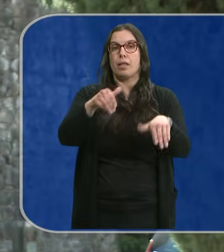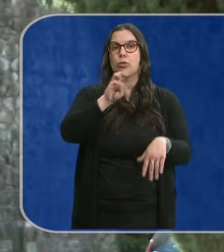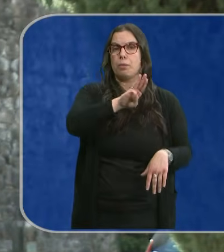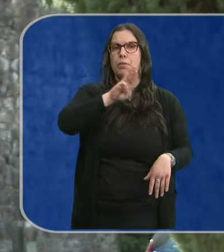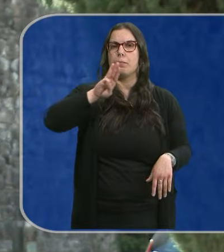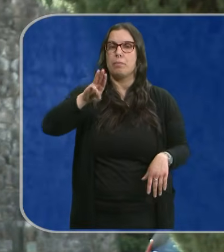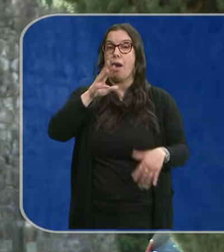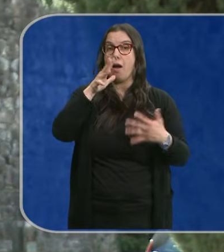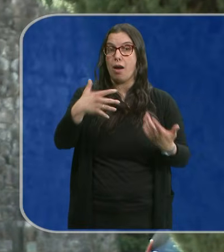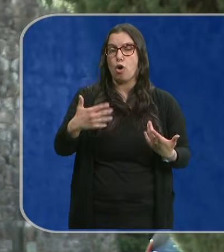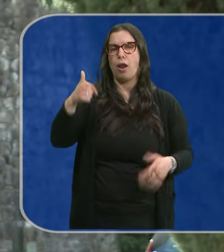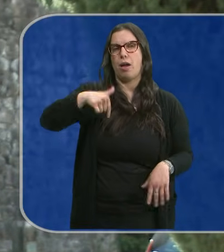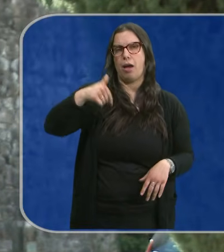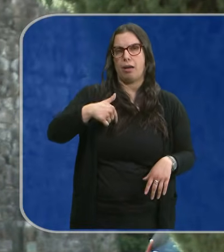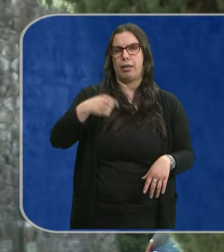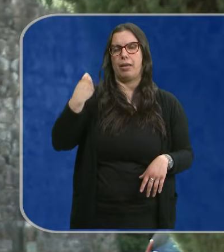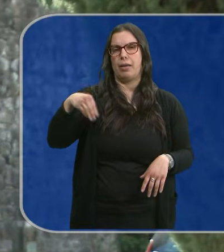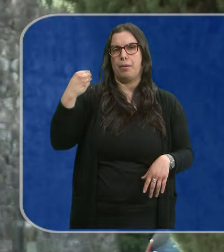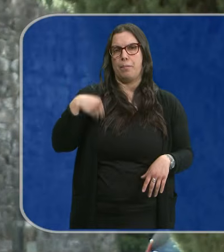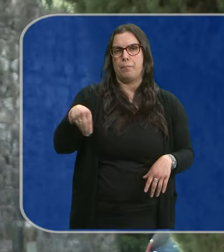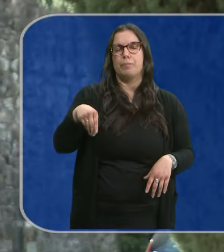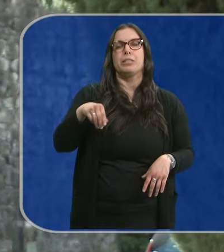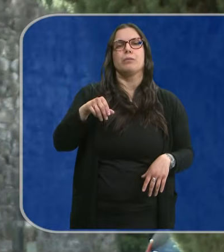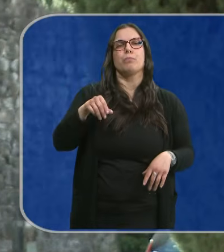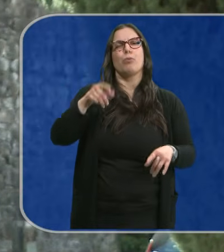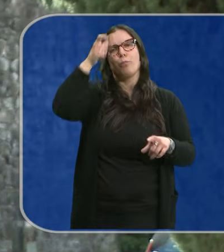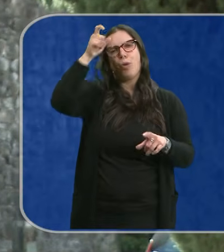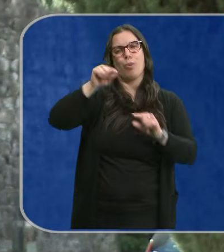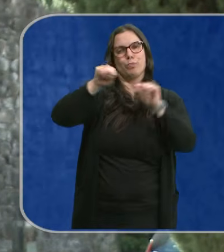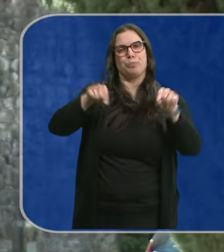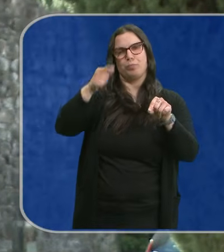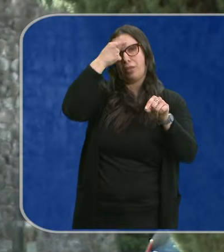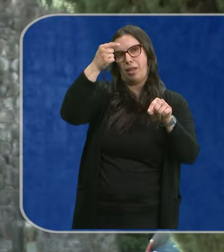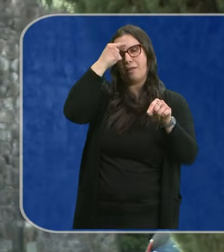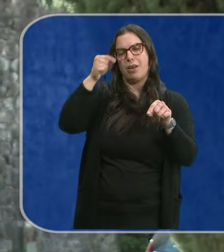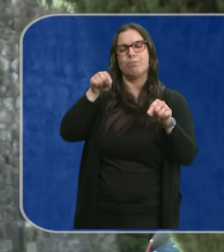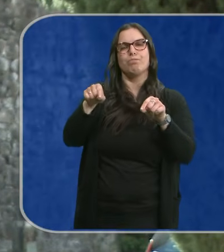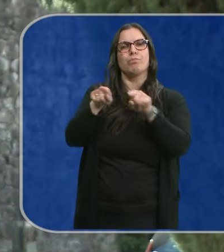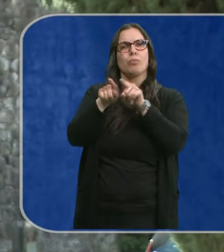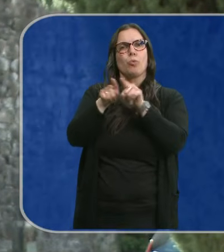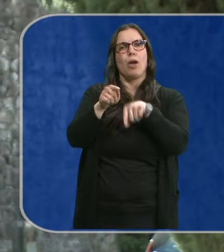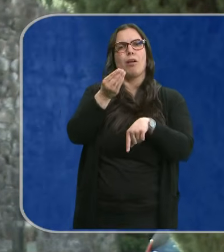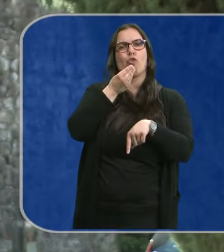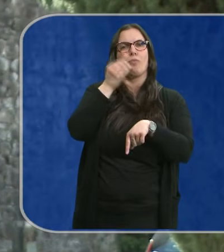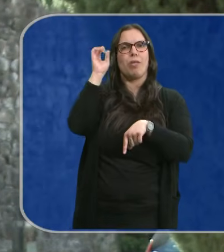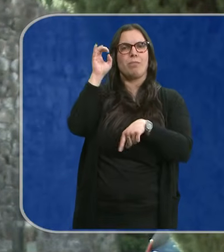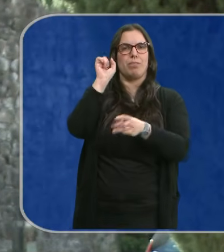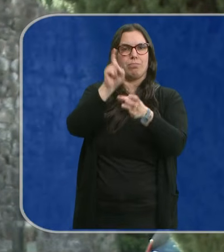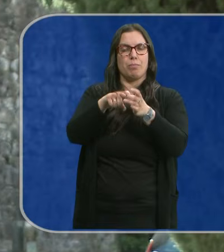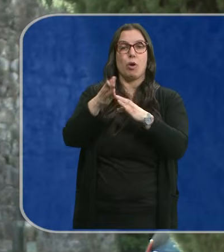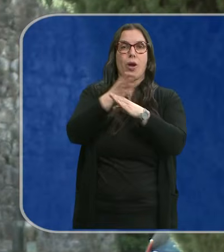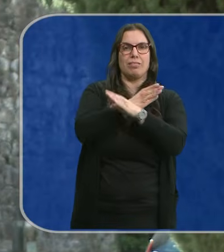se encuentra en estos momentos aquí en Arenas de San Pedro, donde va a participar en una comida meeting, pero antes ha visitado la localidad